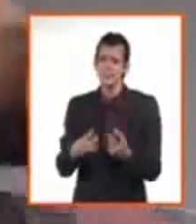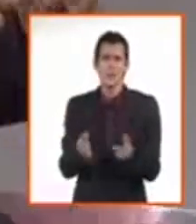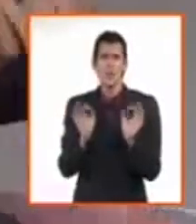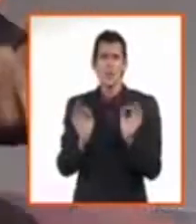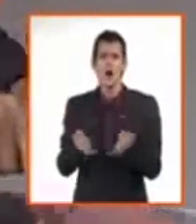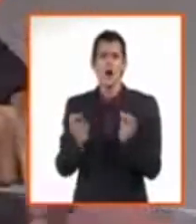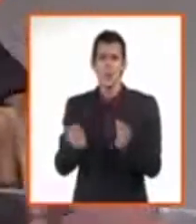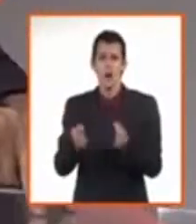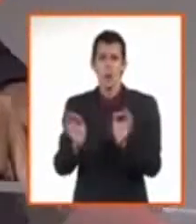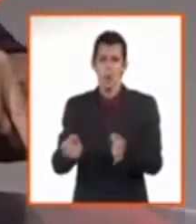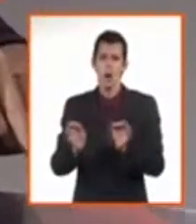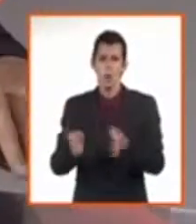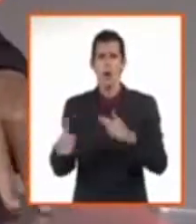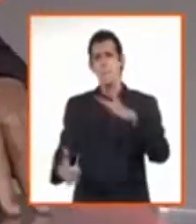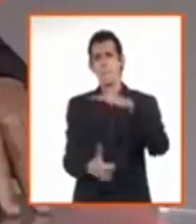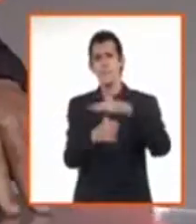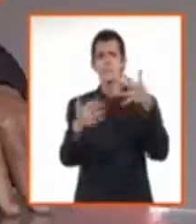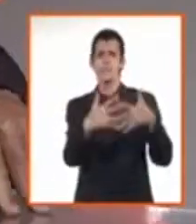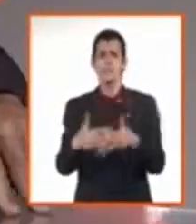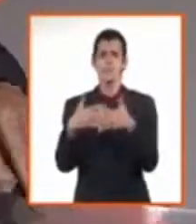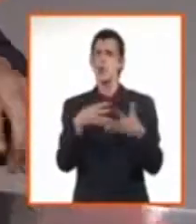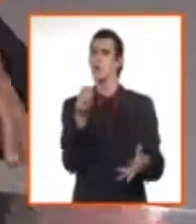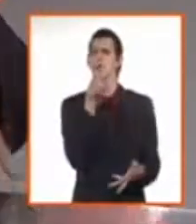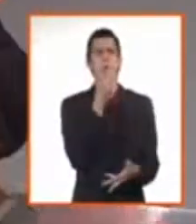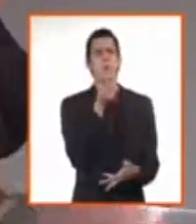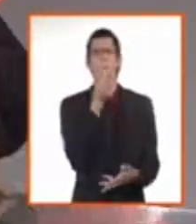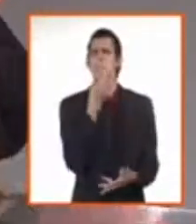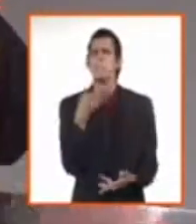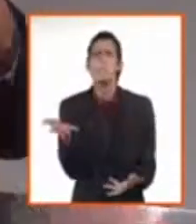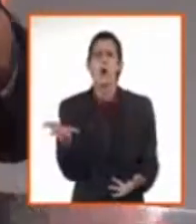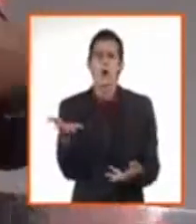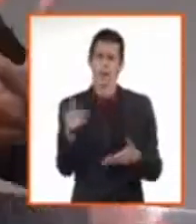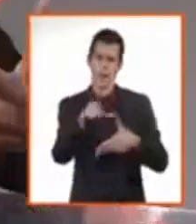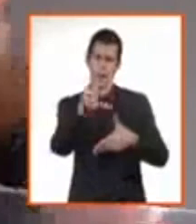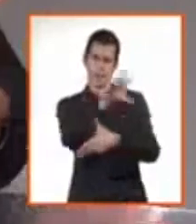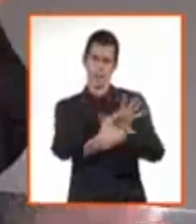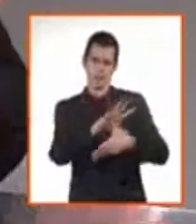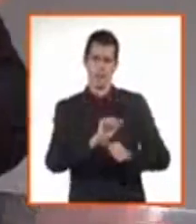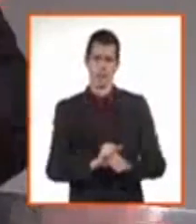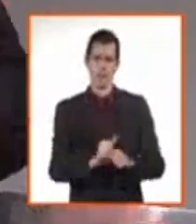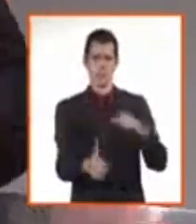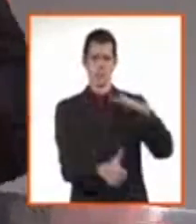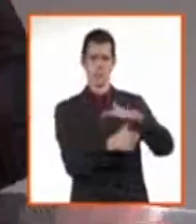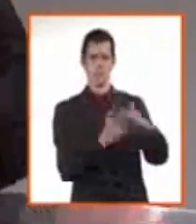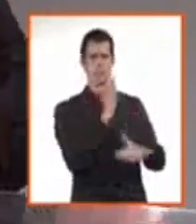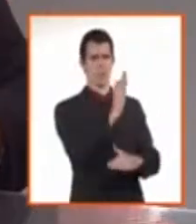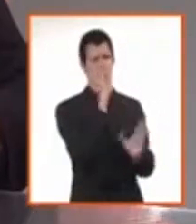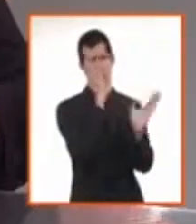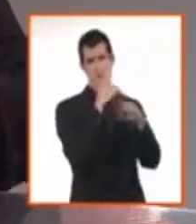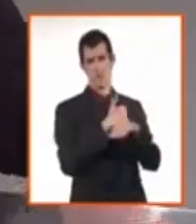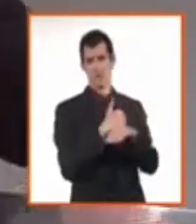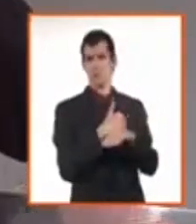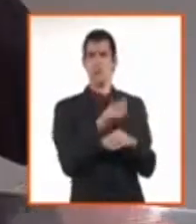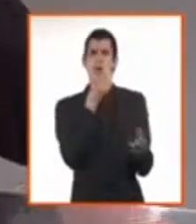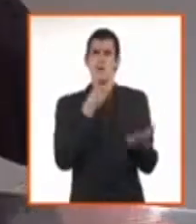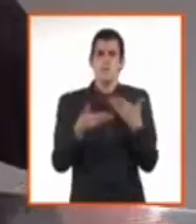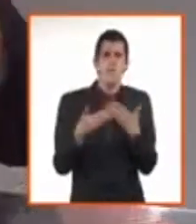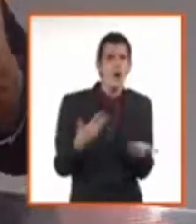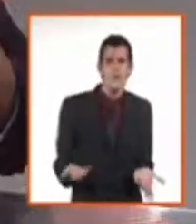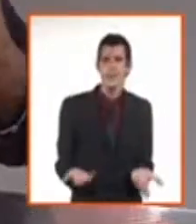a américa latina siendo una región importante para ellos y yo pienso que si la política de eeuu